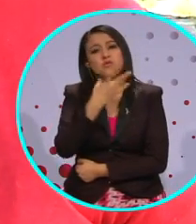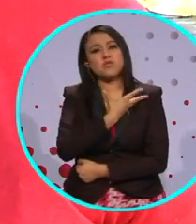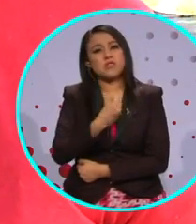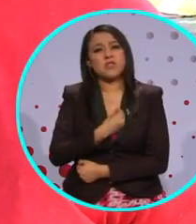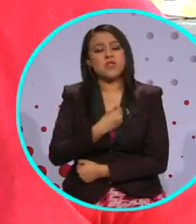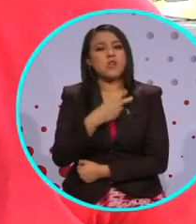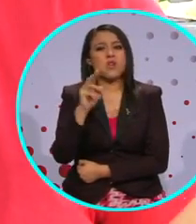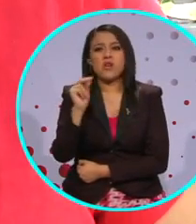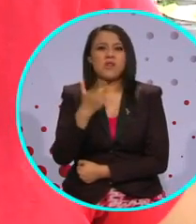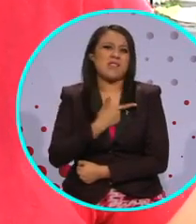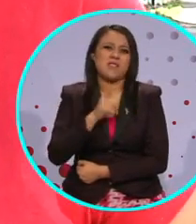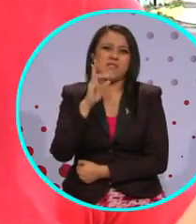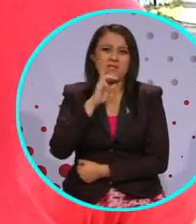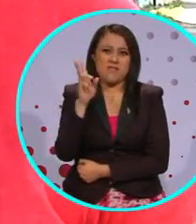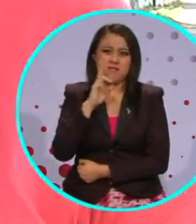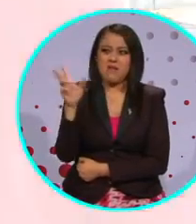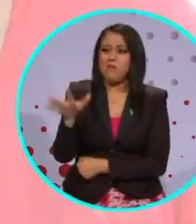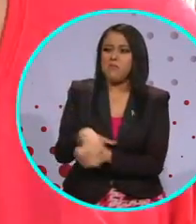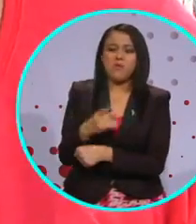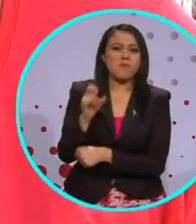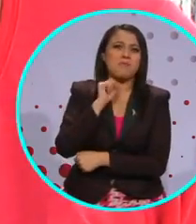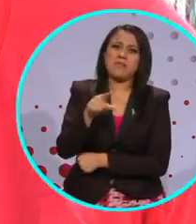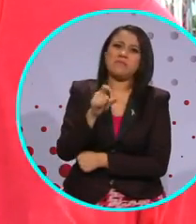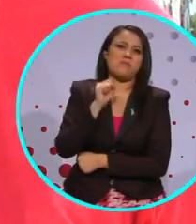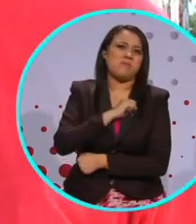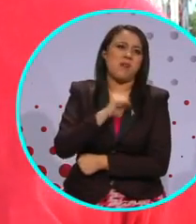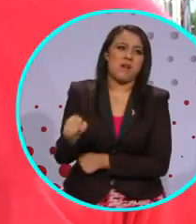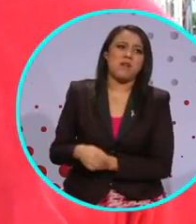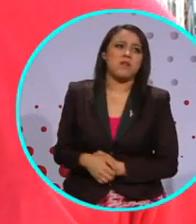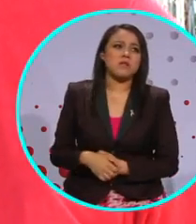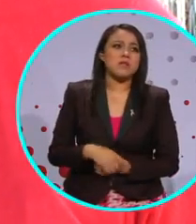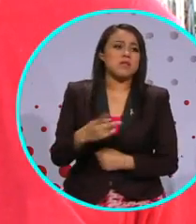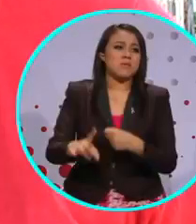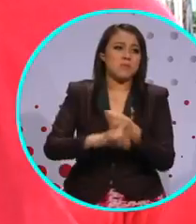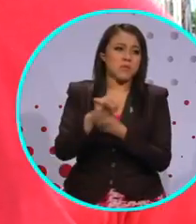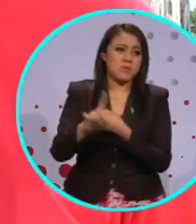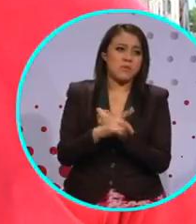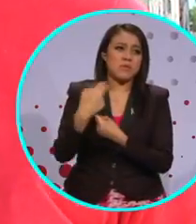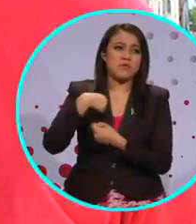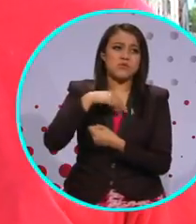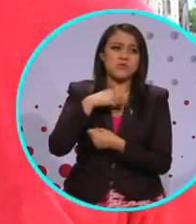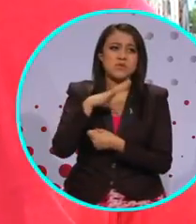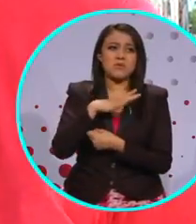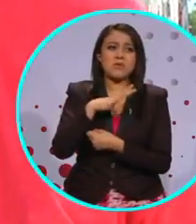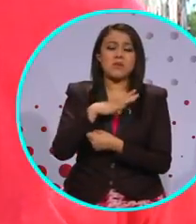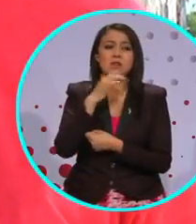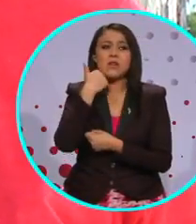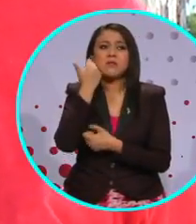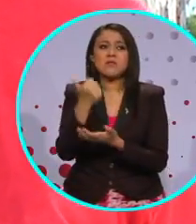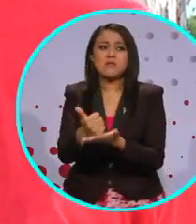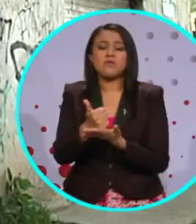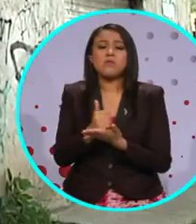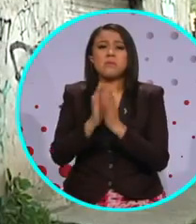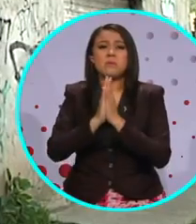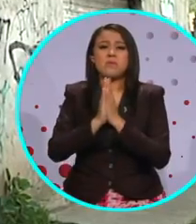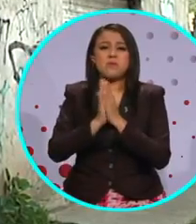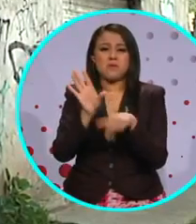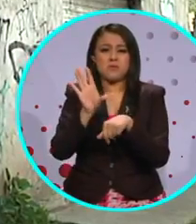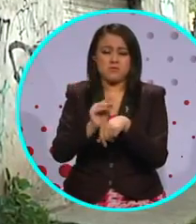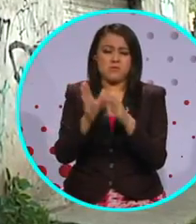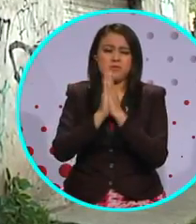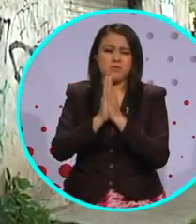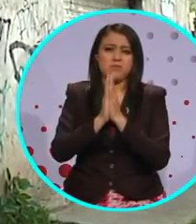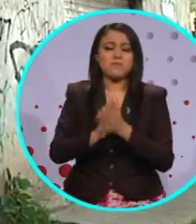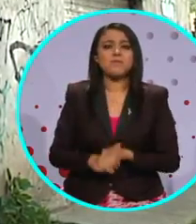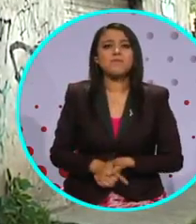no nos gusta que estén aquí por lo mismo. Entonces ese es el problema que nosotros tenemos y es el que queremos que nos ayuden a arreglar. El foco de